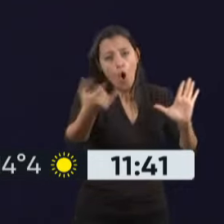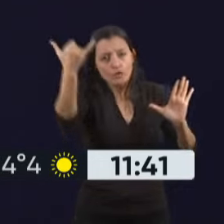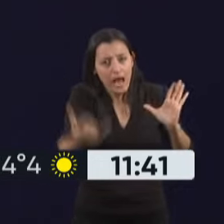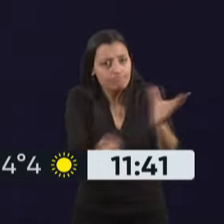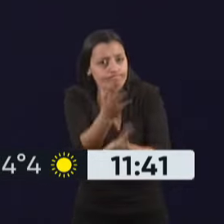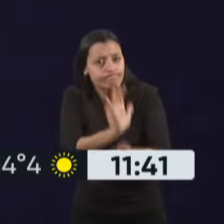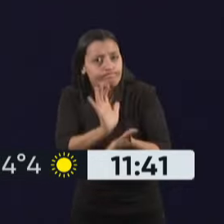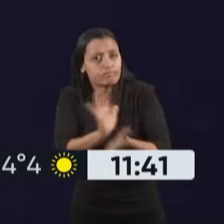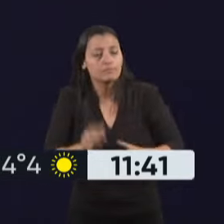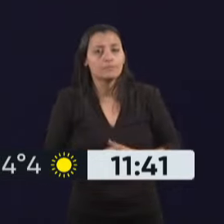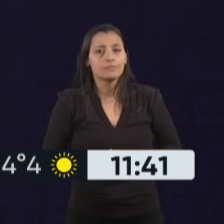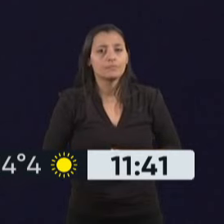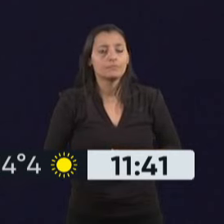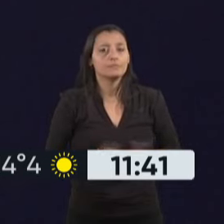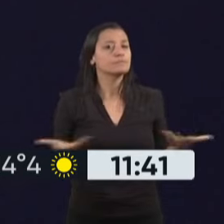Bueno,